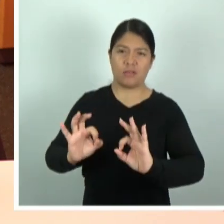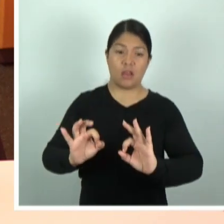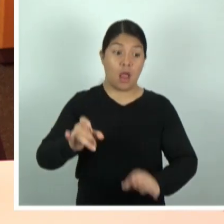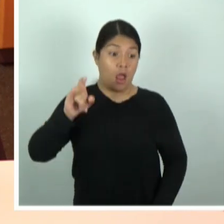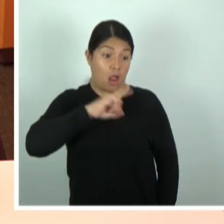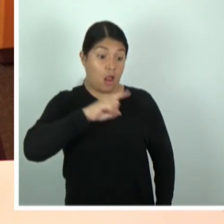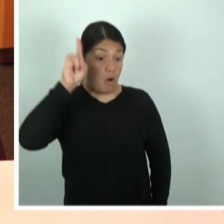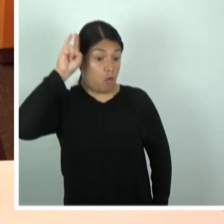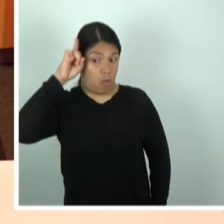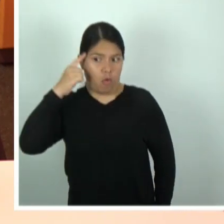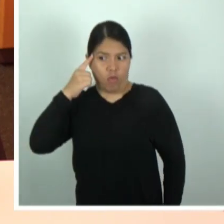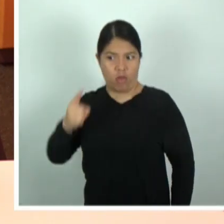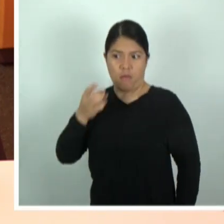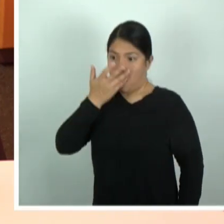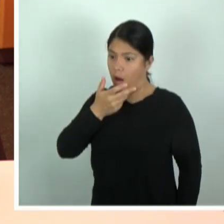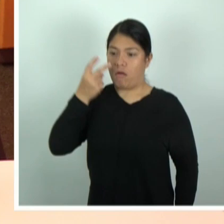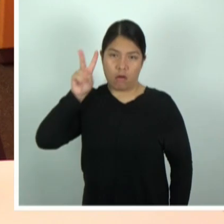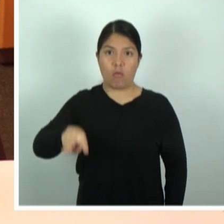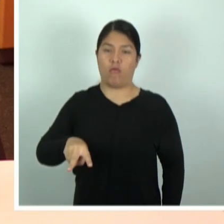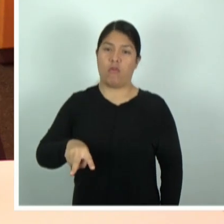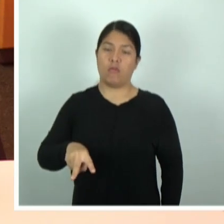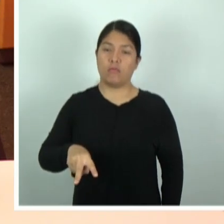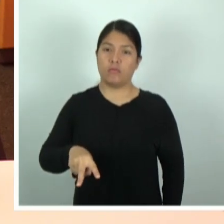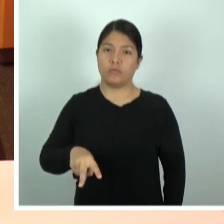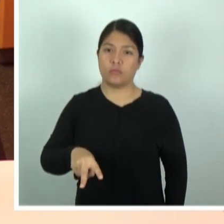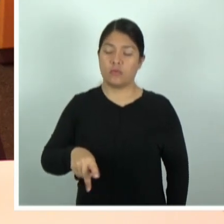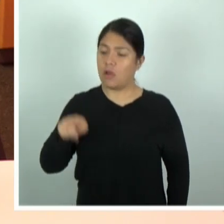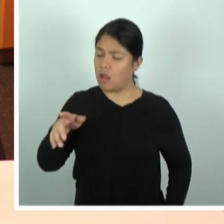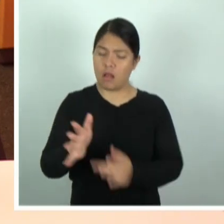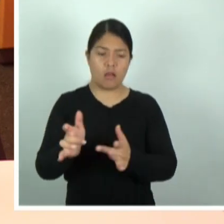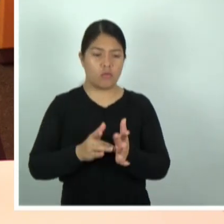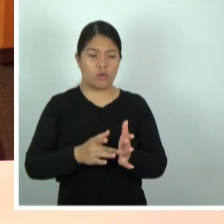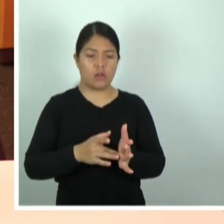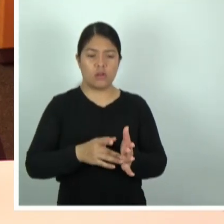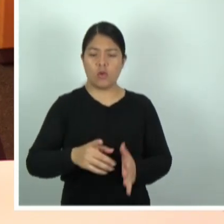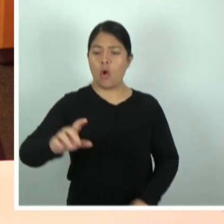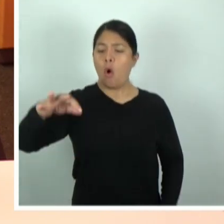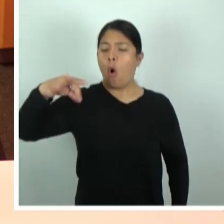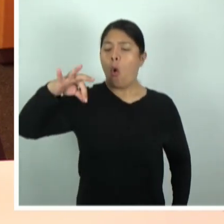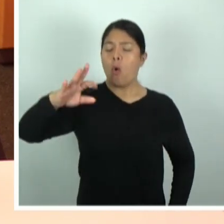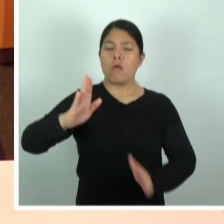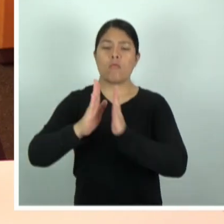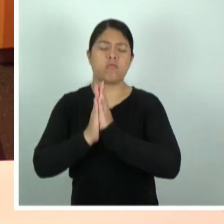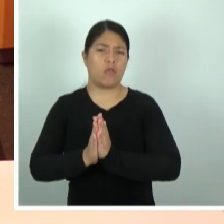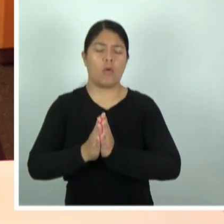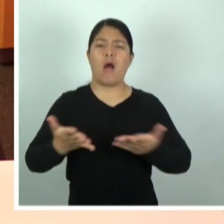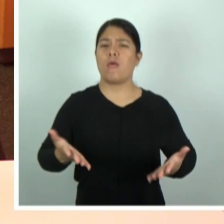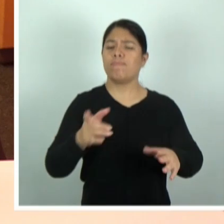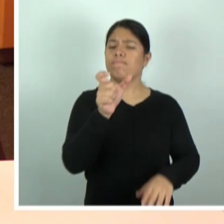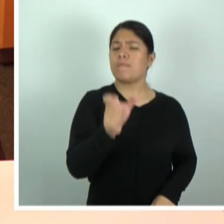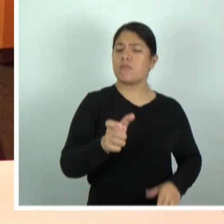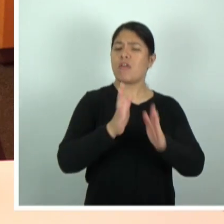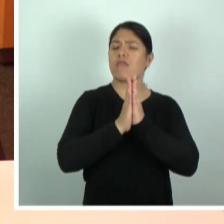el santo de Dios, el único santo. ¿Qué significa ser santo?